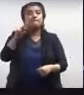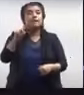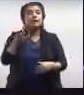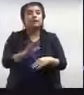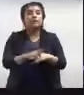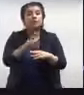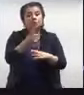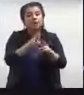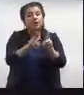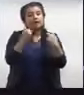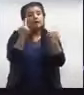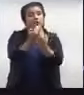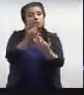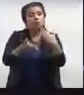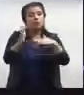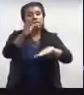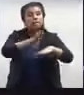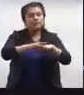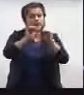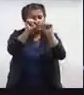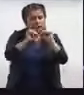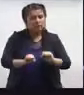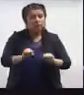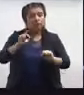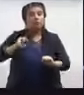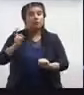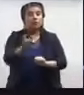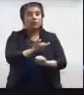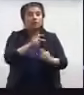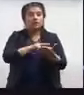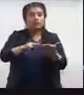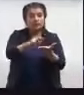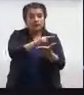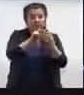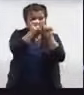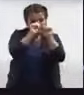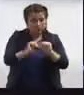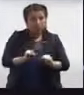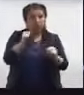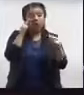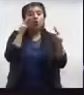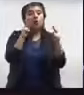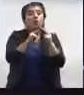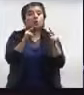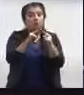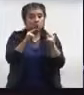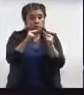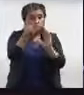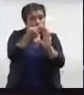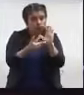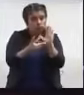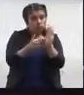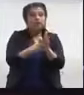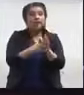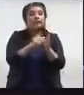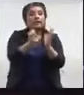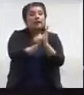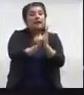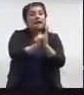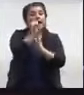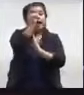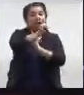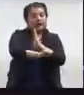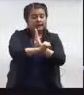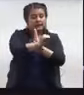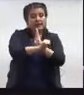sesión adicional que nos permita como Congreso de la República poder conocer agenda